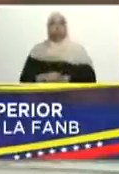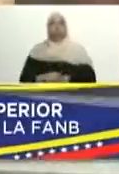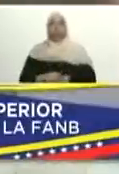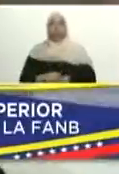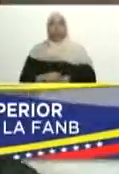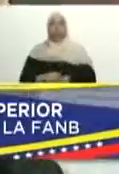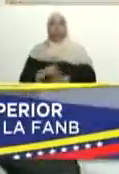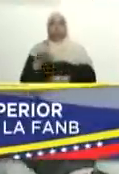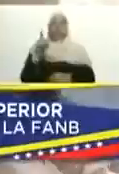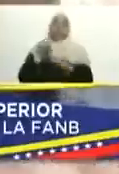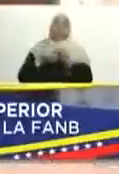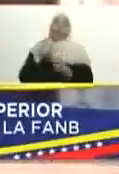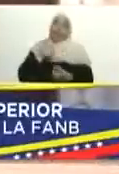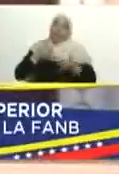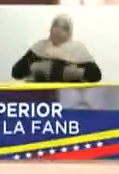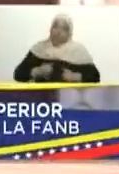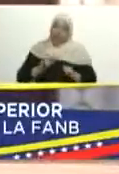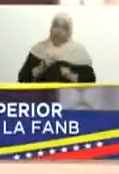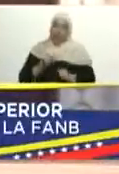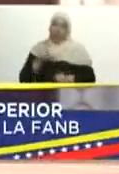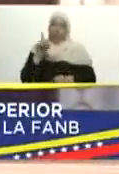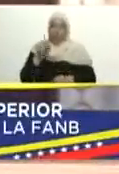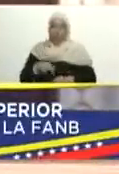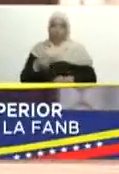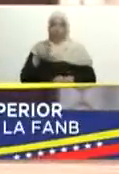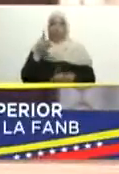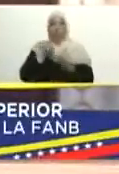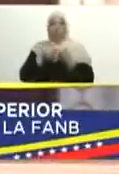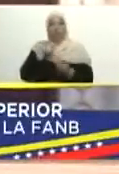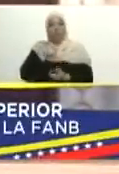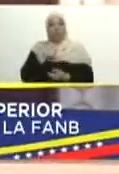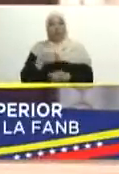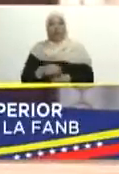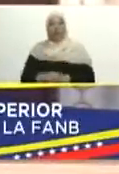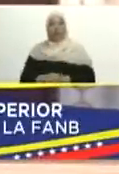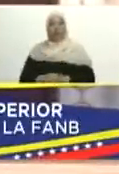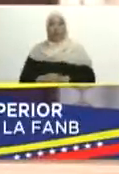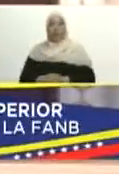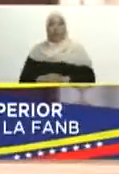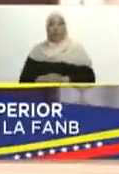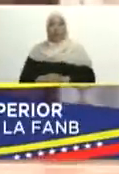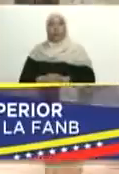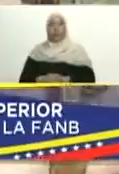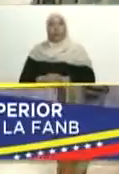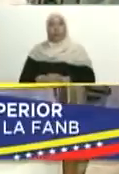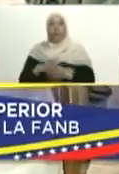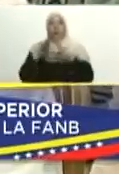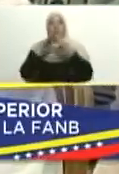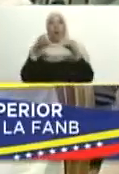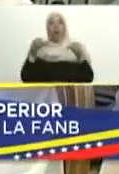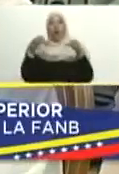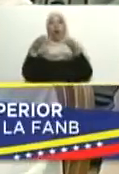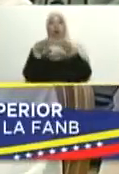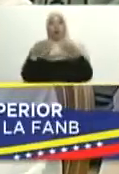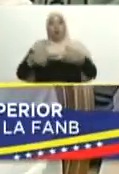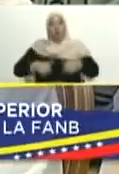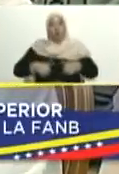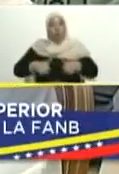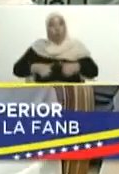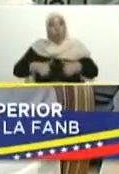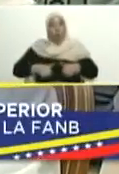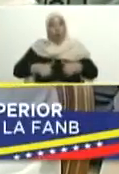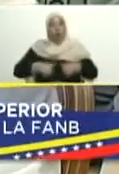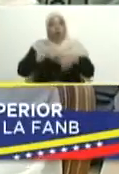combatiente, Cilia Flores de Maduro, presente. Bueno, al frente de todo este esfuerzo, el general en